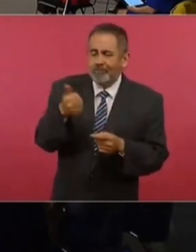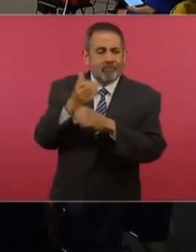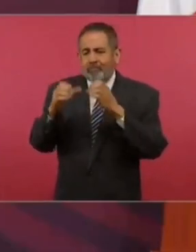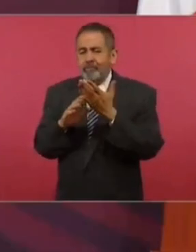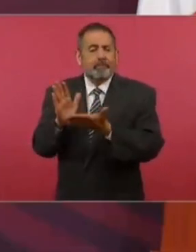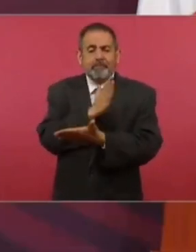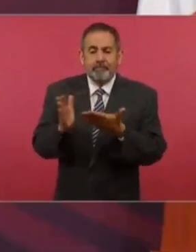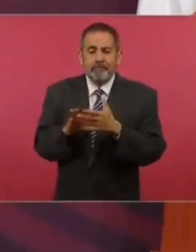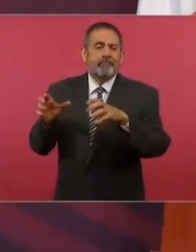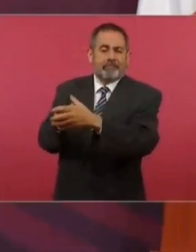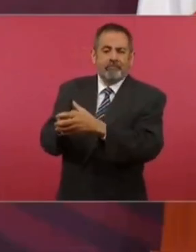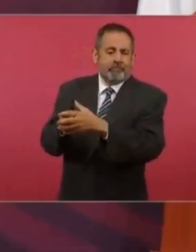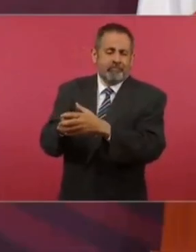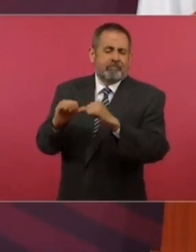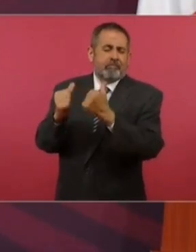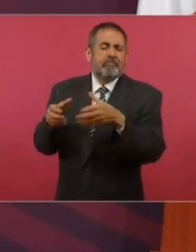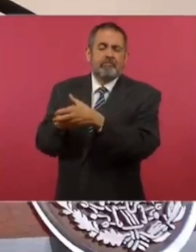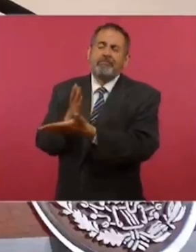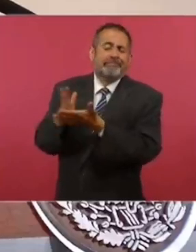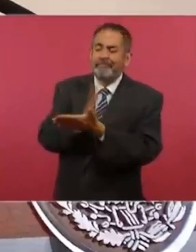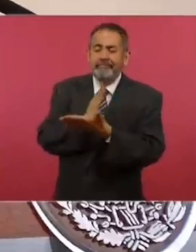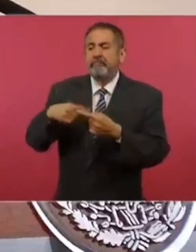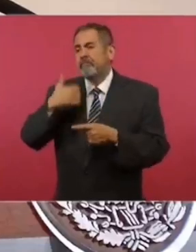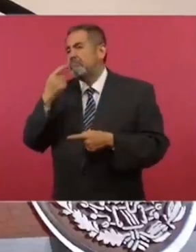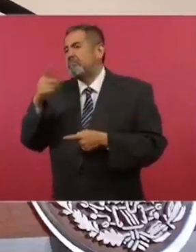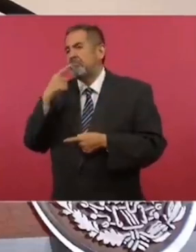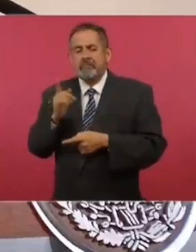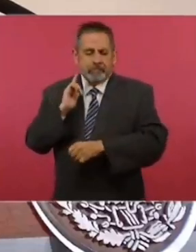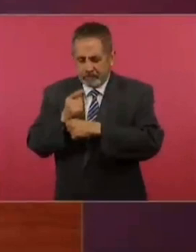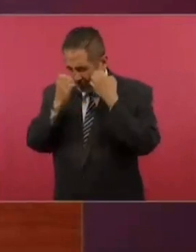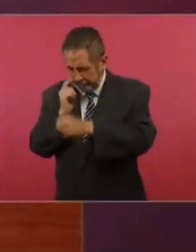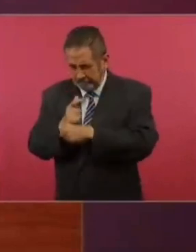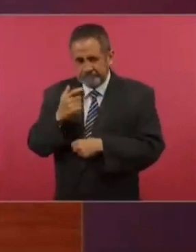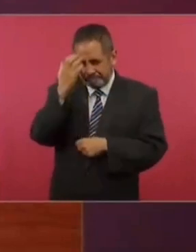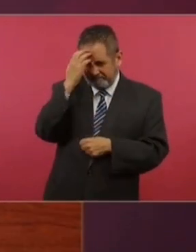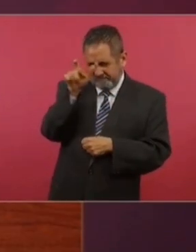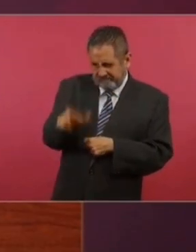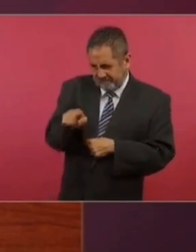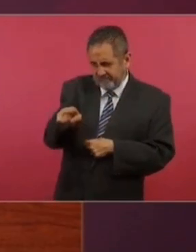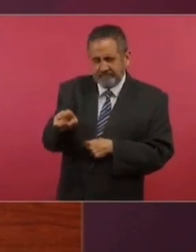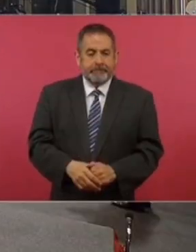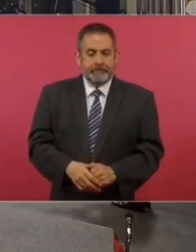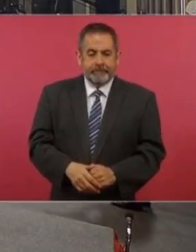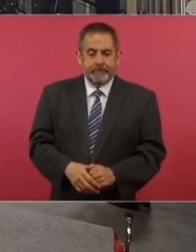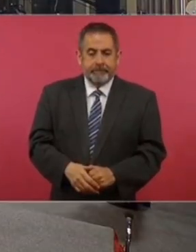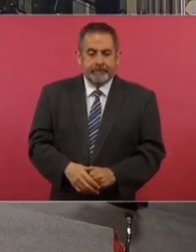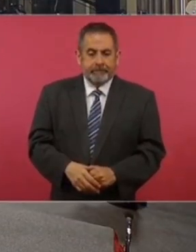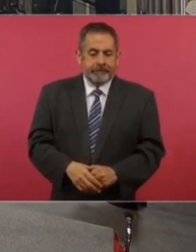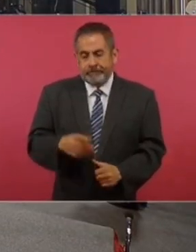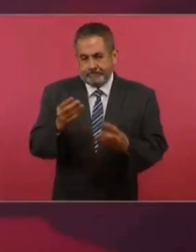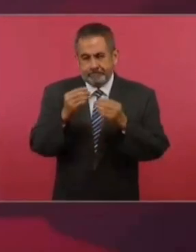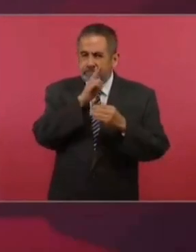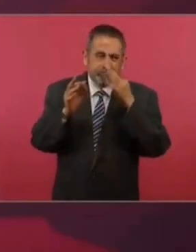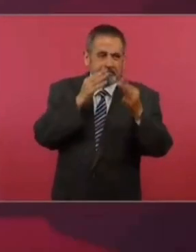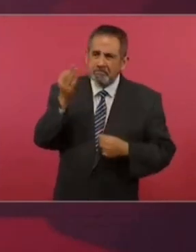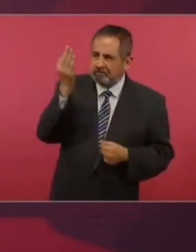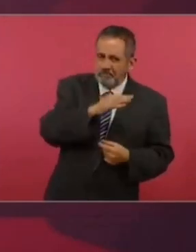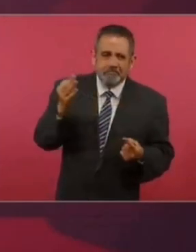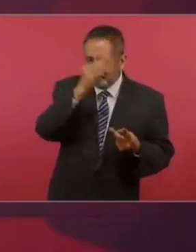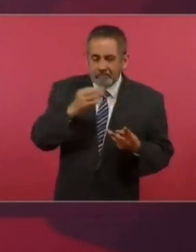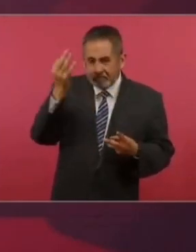circunstancia, relacionado con una organización social, por cierto, para una demanda, y están bien identificados los que ocasionaron este delito. Muchas noticias